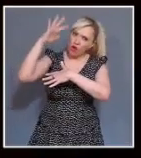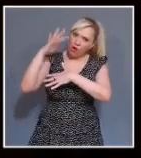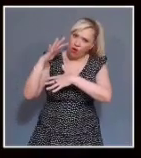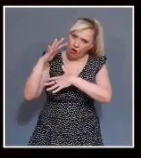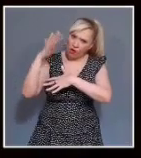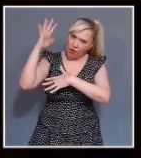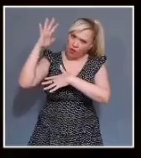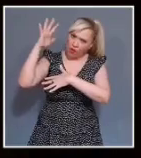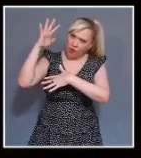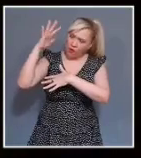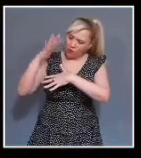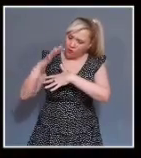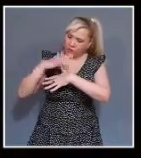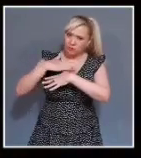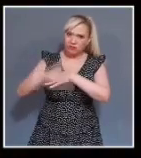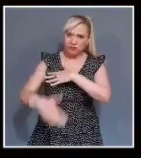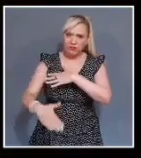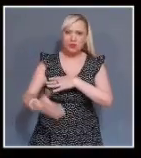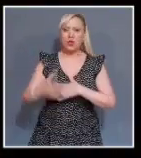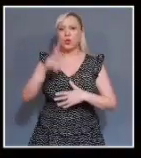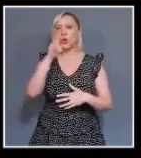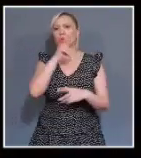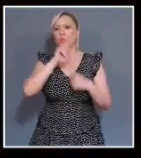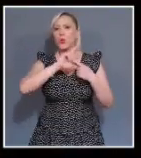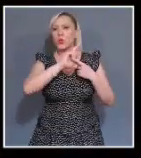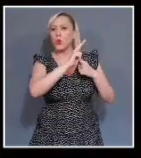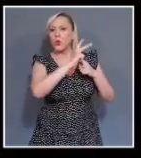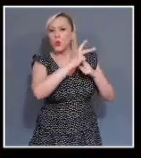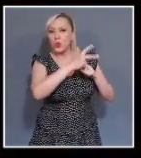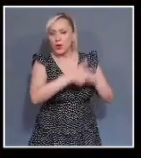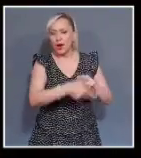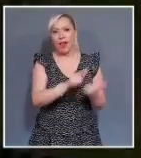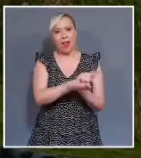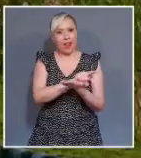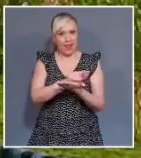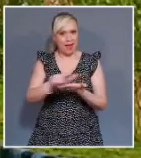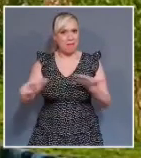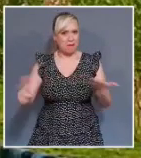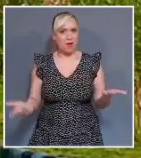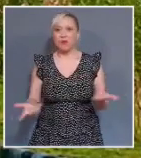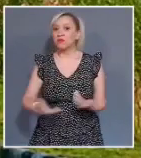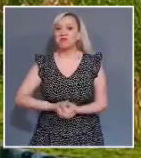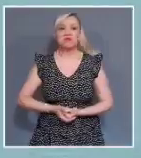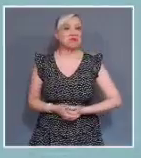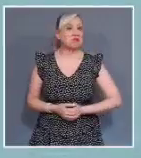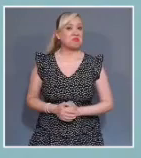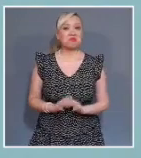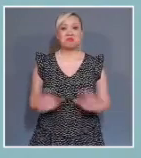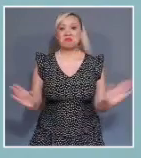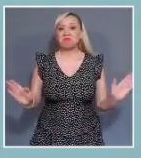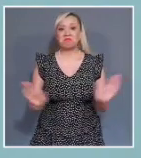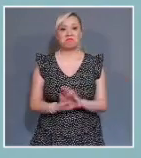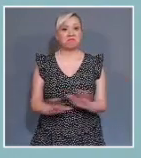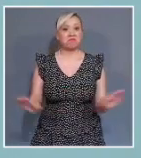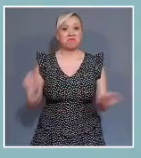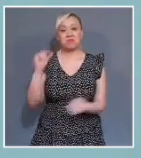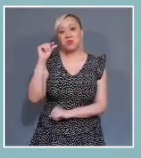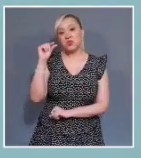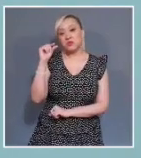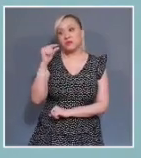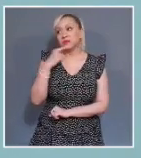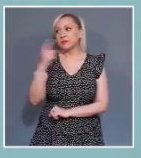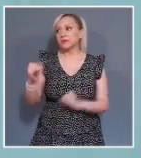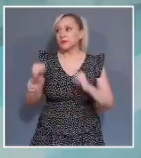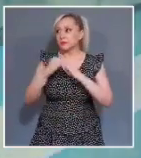pasado, México retrocedió en la generación de energía eléctrica limpia, de acuerdo con un estudio del Instituto Mexicano para la Competitividad.